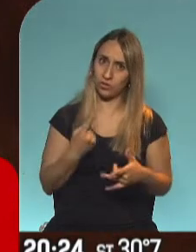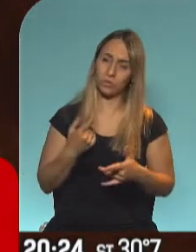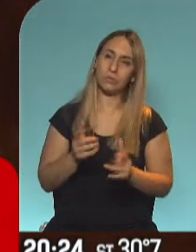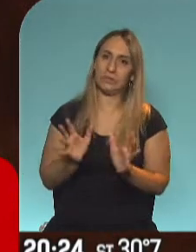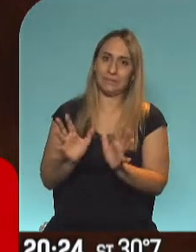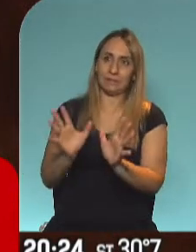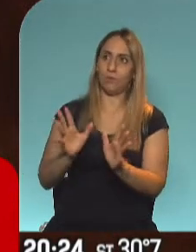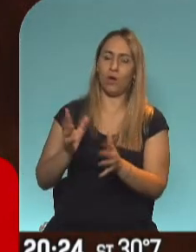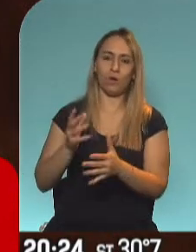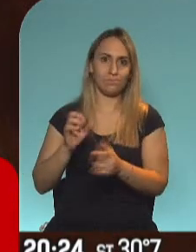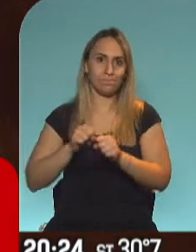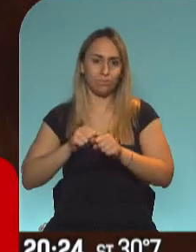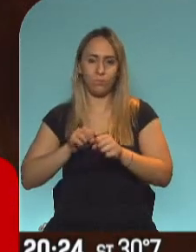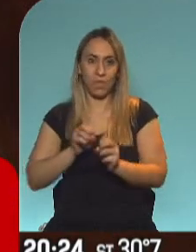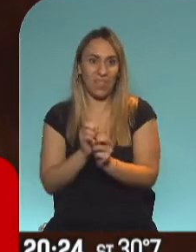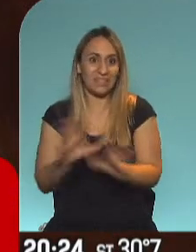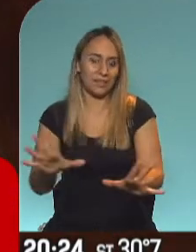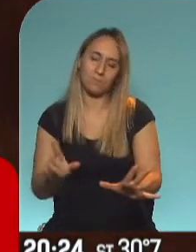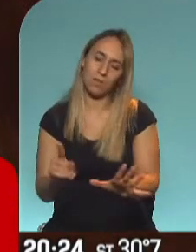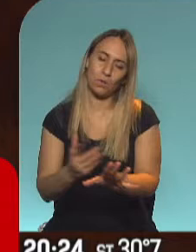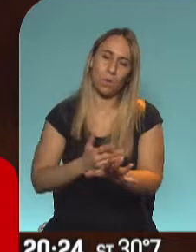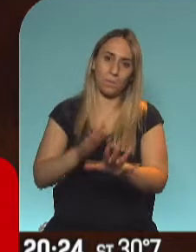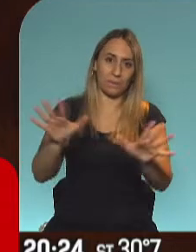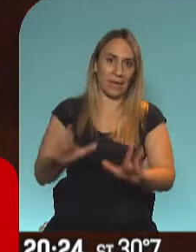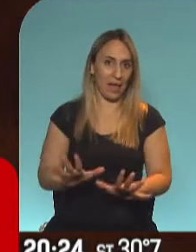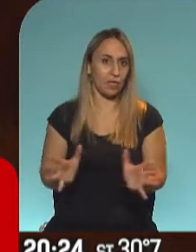por un lado, y por otro lado